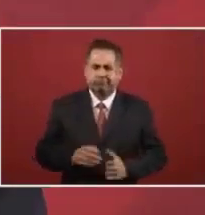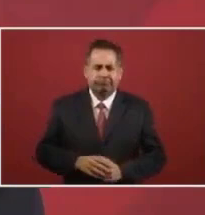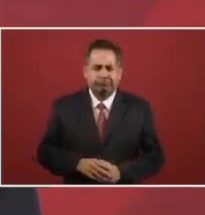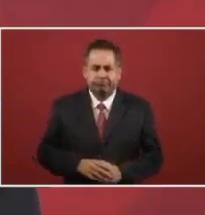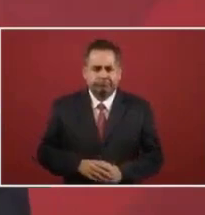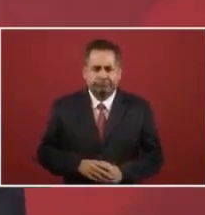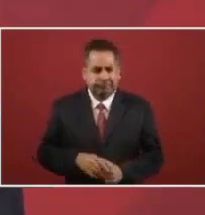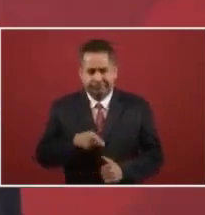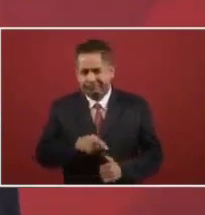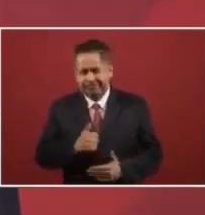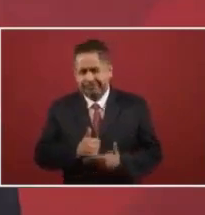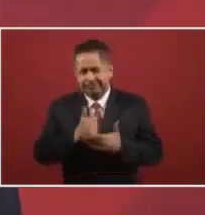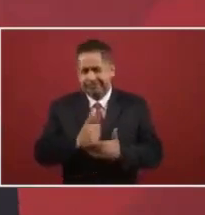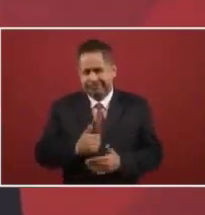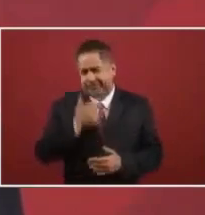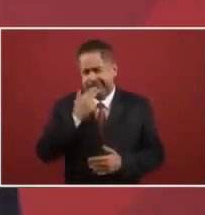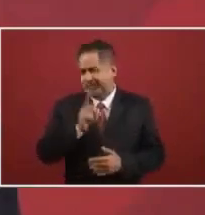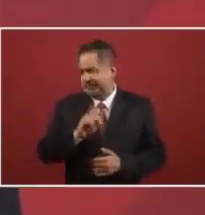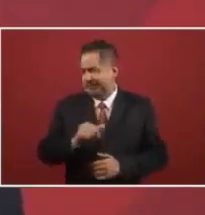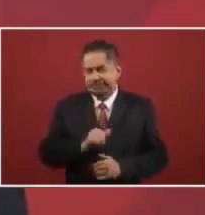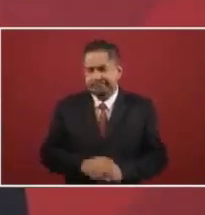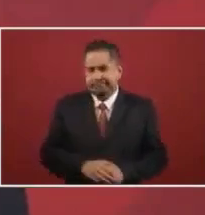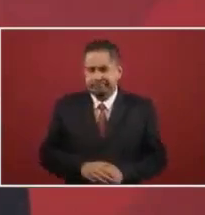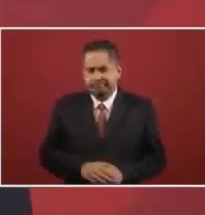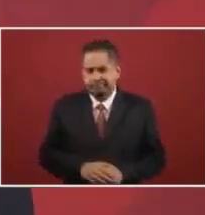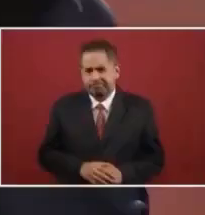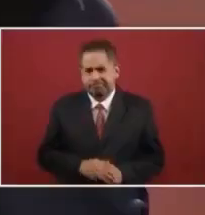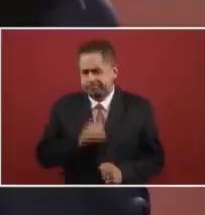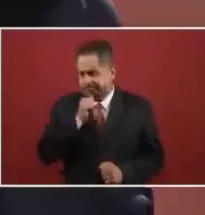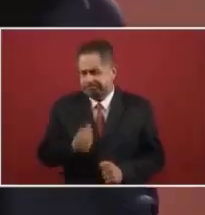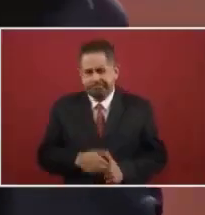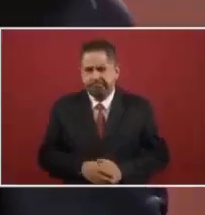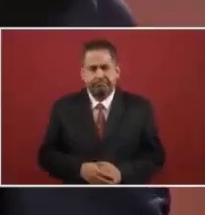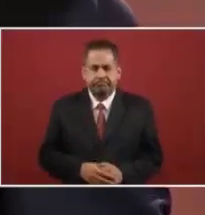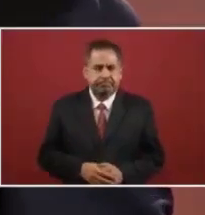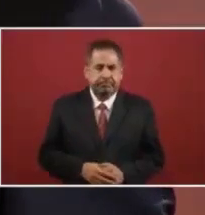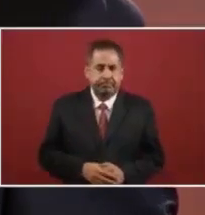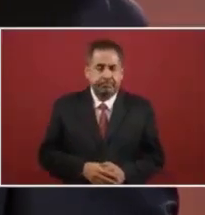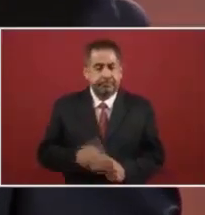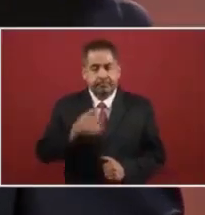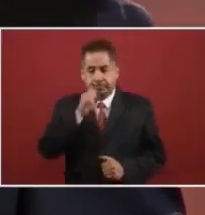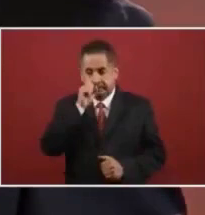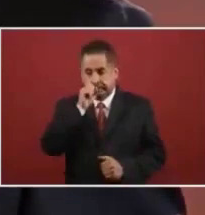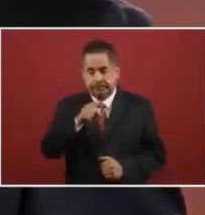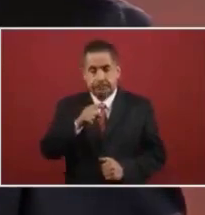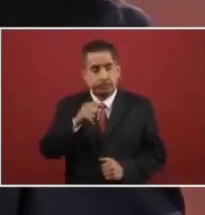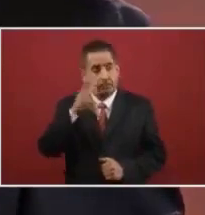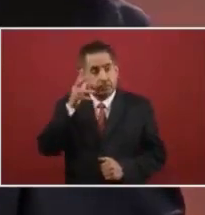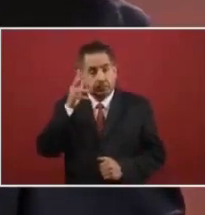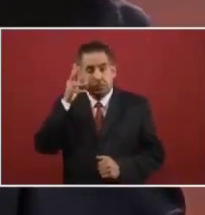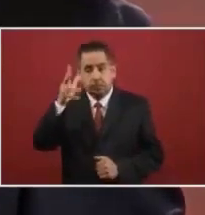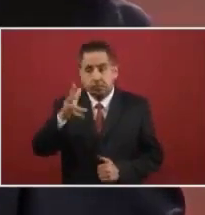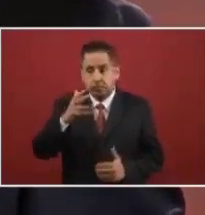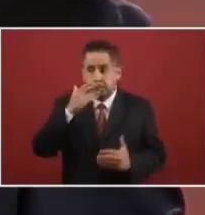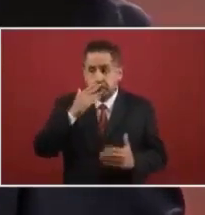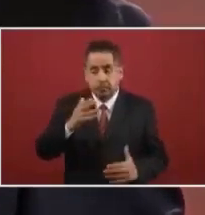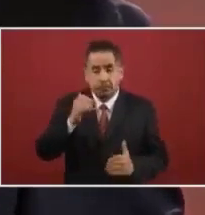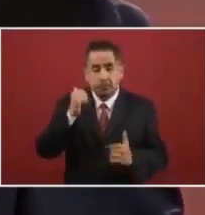no ayuda en nada y no tiene futuro